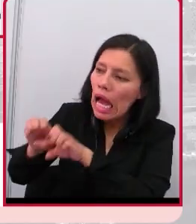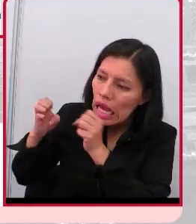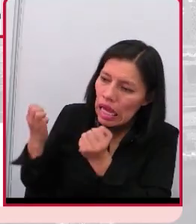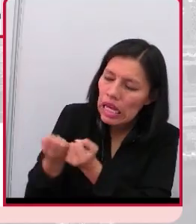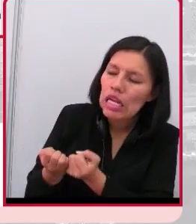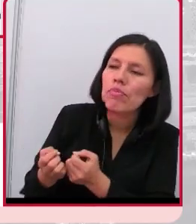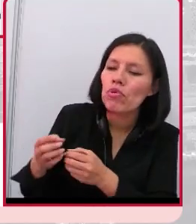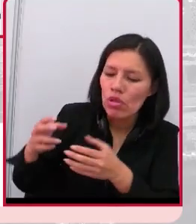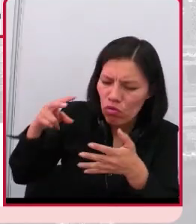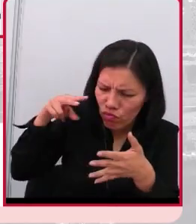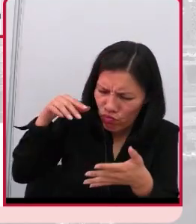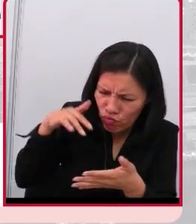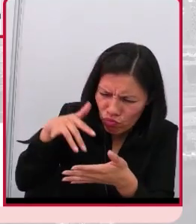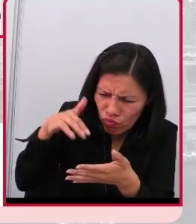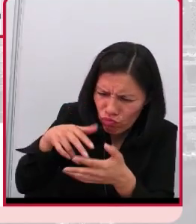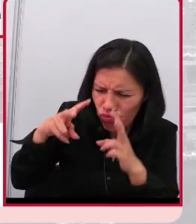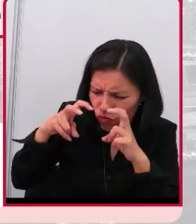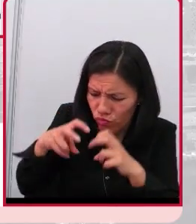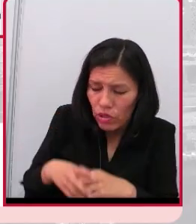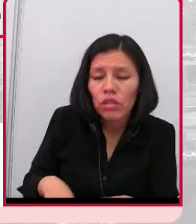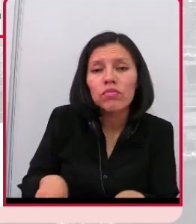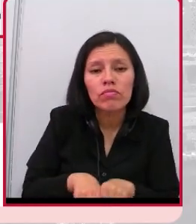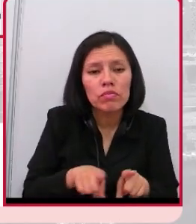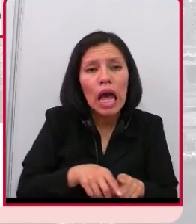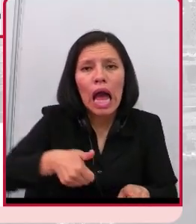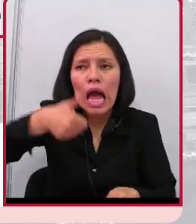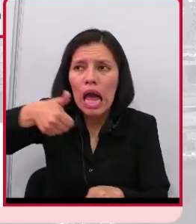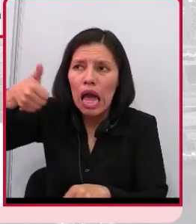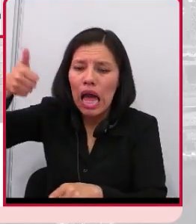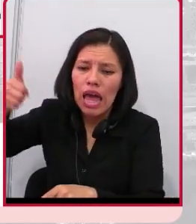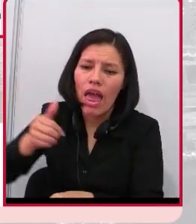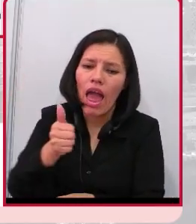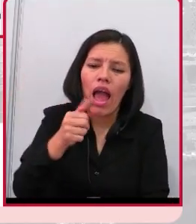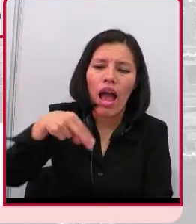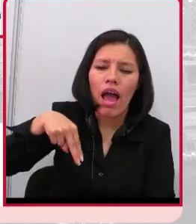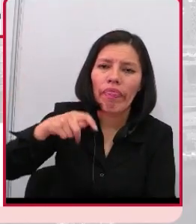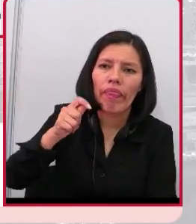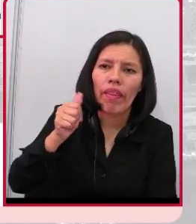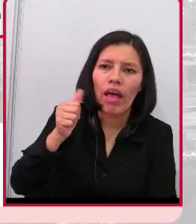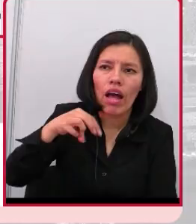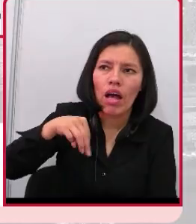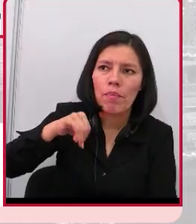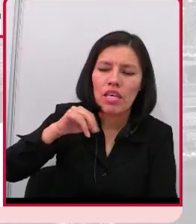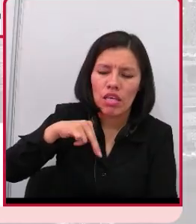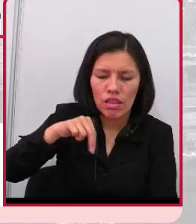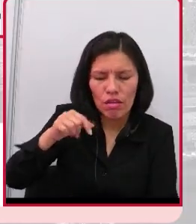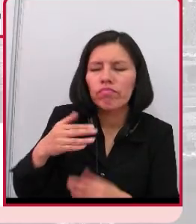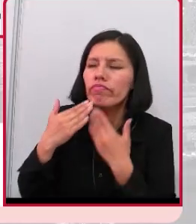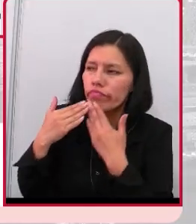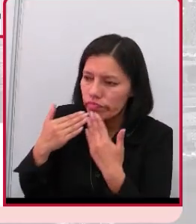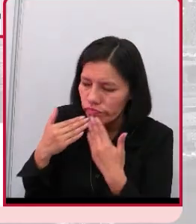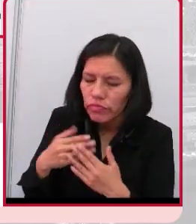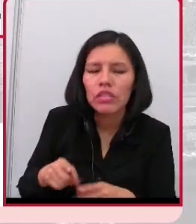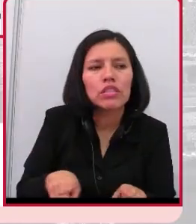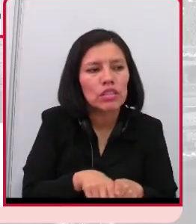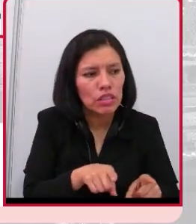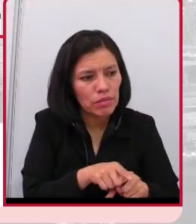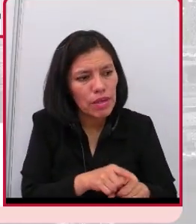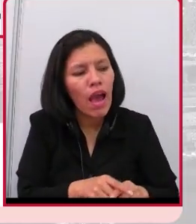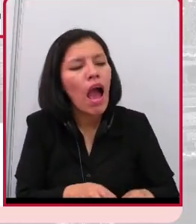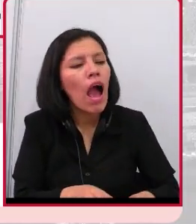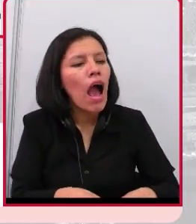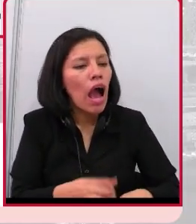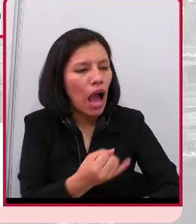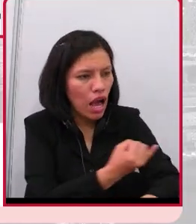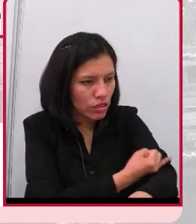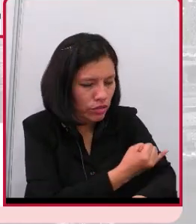microscopía, a los ejecutivos de Antamina que siempre promueven este tipo de investigaciones, y en particular al Instituto de Ingenieros